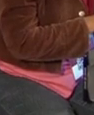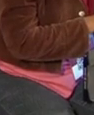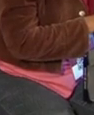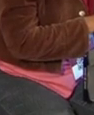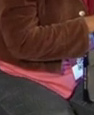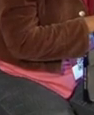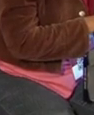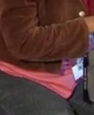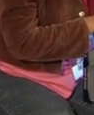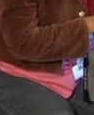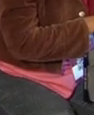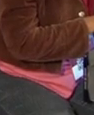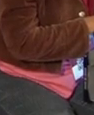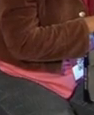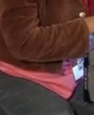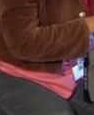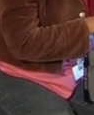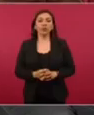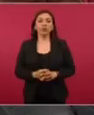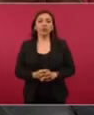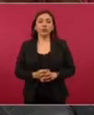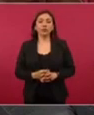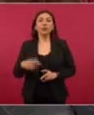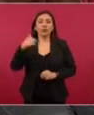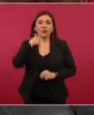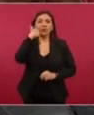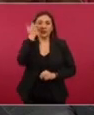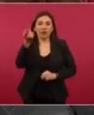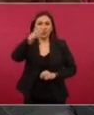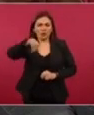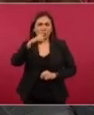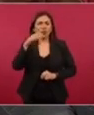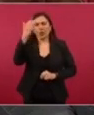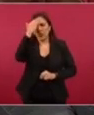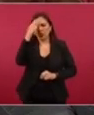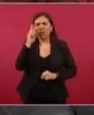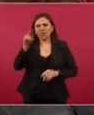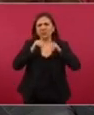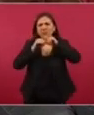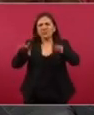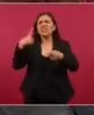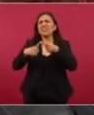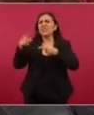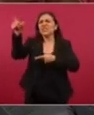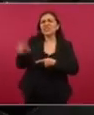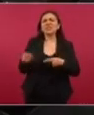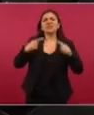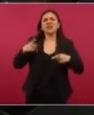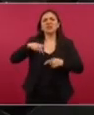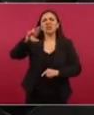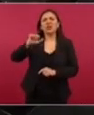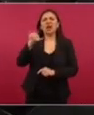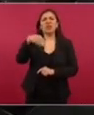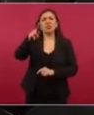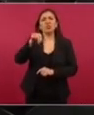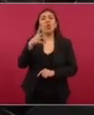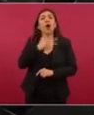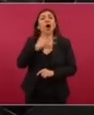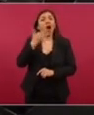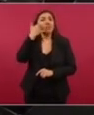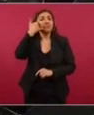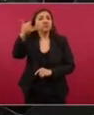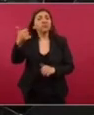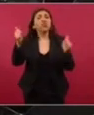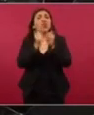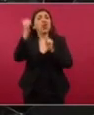en 2019, donde Raimundo Ramos Vázquez es interceptado en una llamada con el líder del cártel del